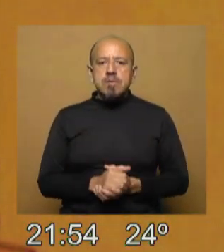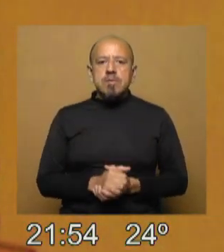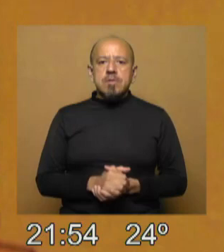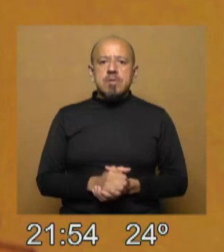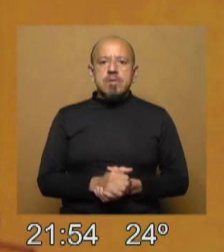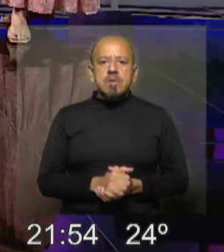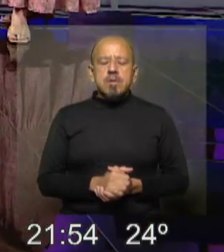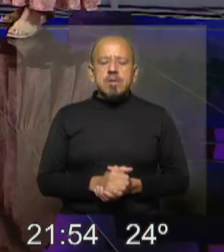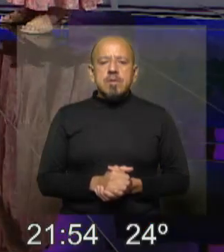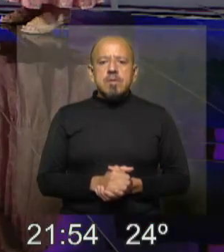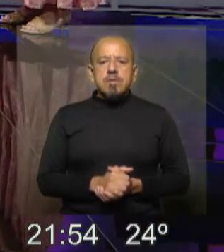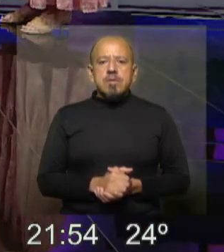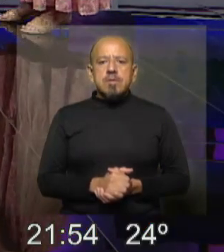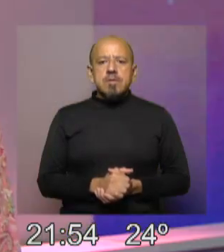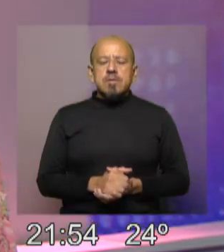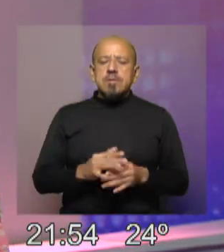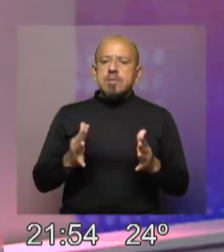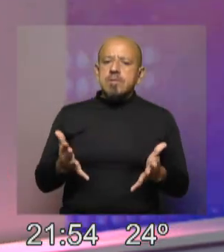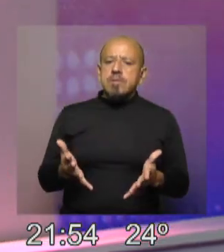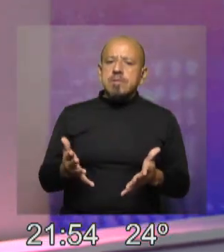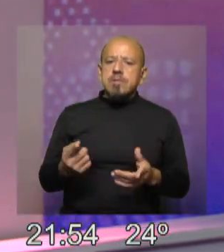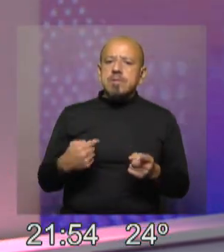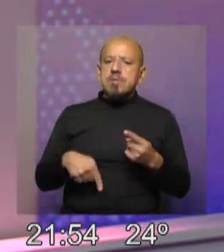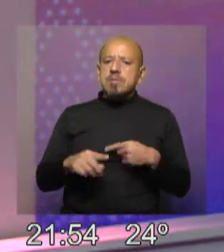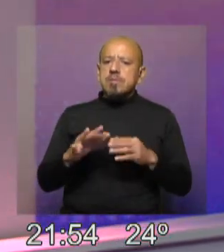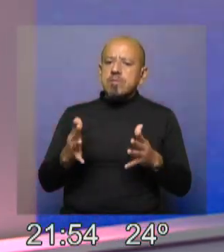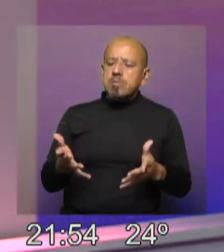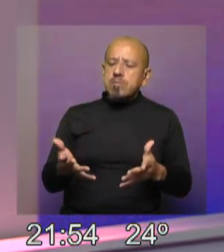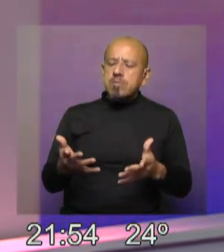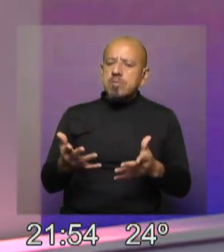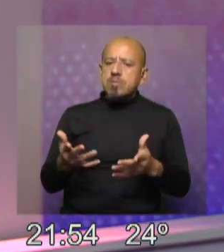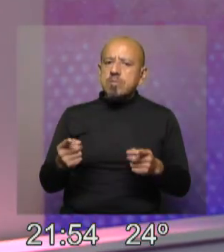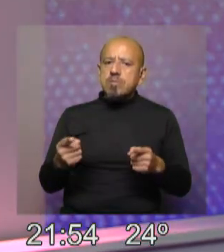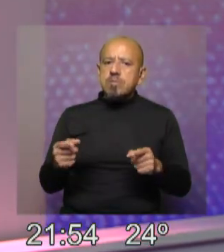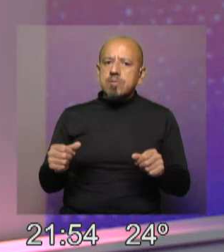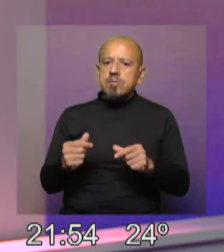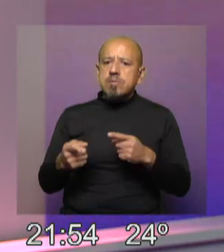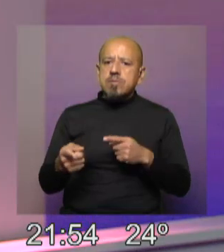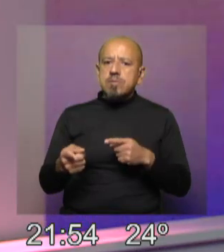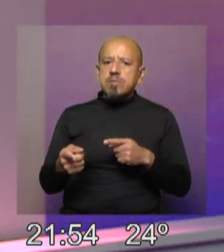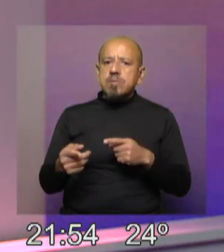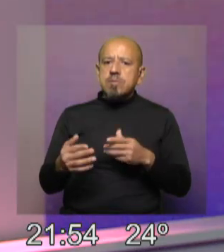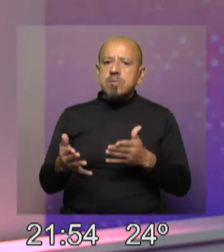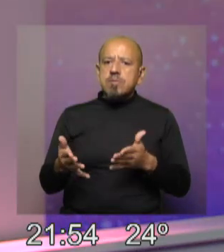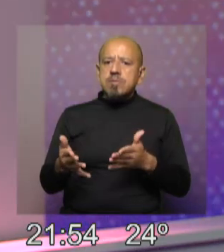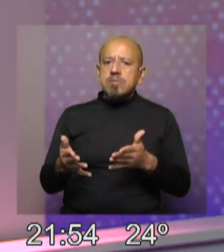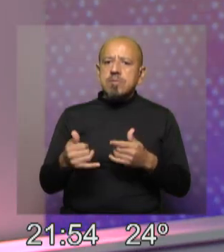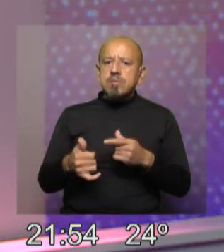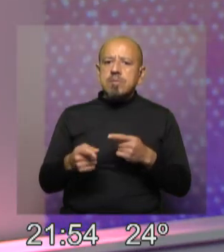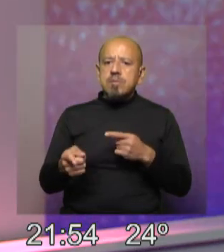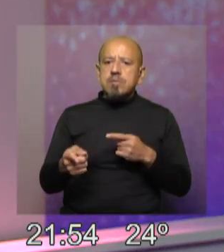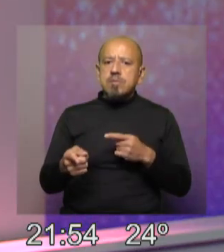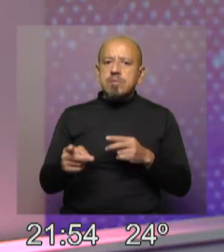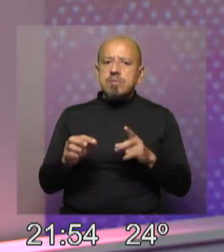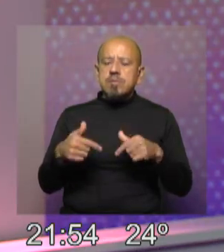Excelente. ¿Qué crees que te ha dado como intérprete? Ya que has tenido tenés una pata apoyada